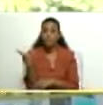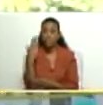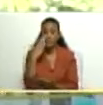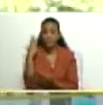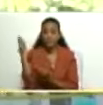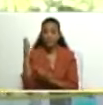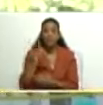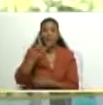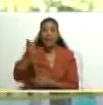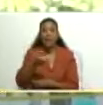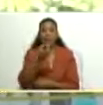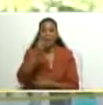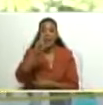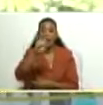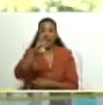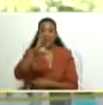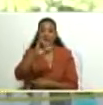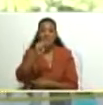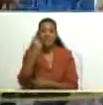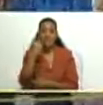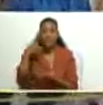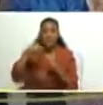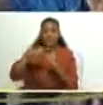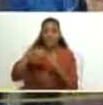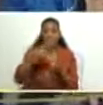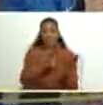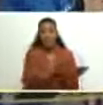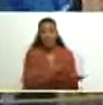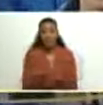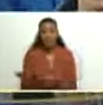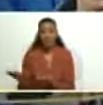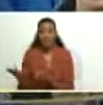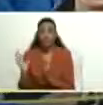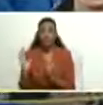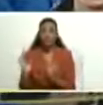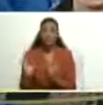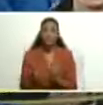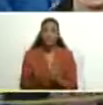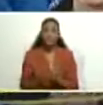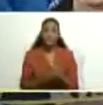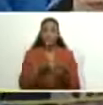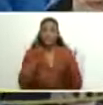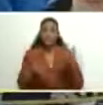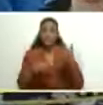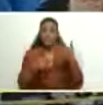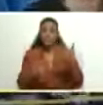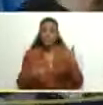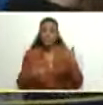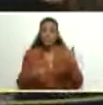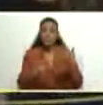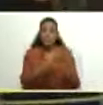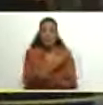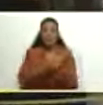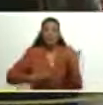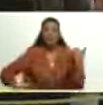Venezuela, Grecia Colmenares, del Táchira. Está también la presidenta, una